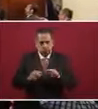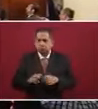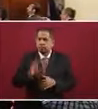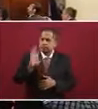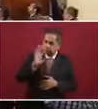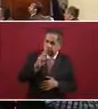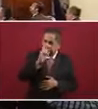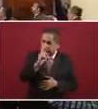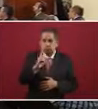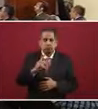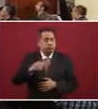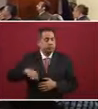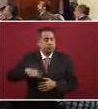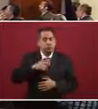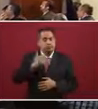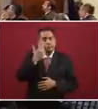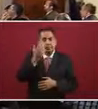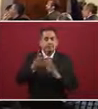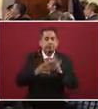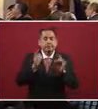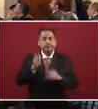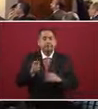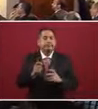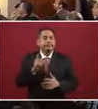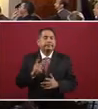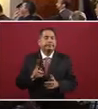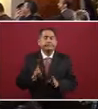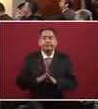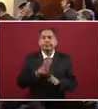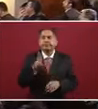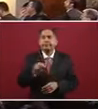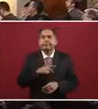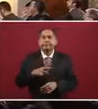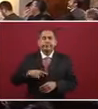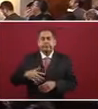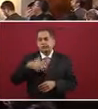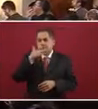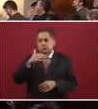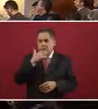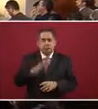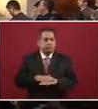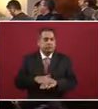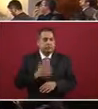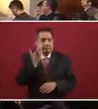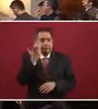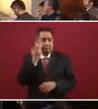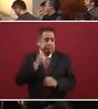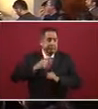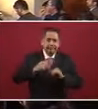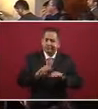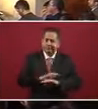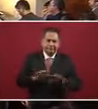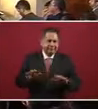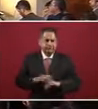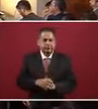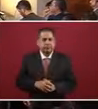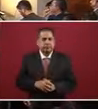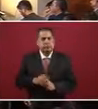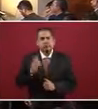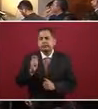nosotros queremos es que no haya corrupción, que no haya influyentismo.